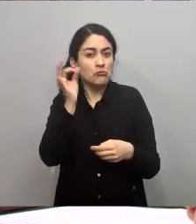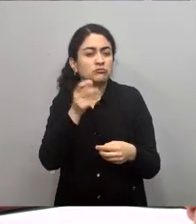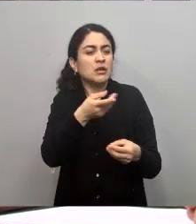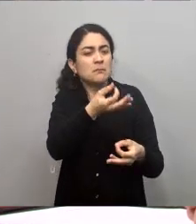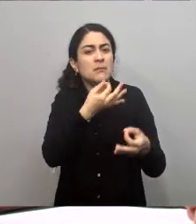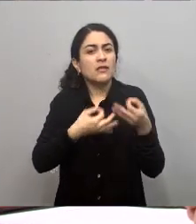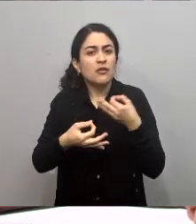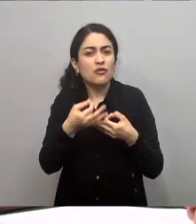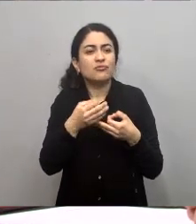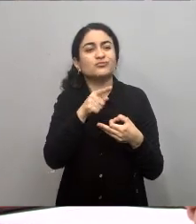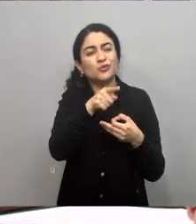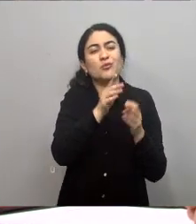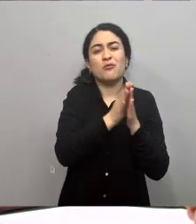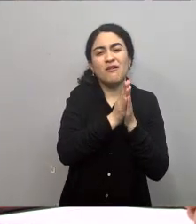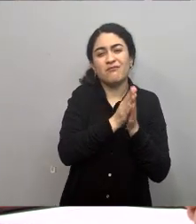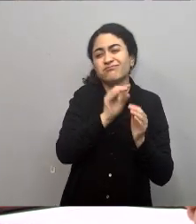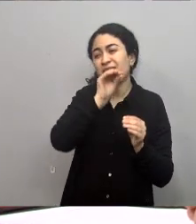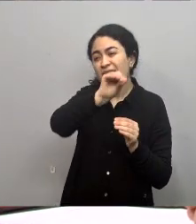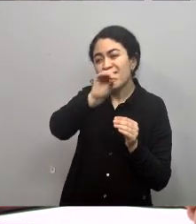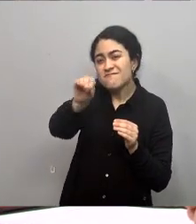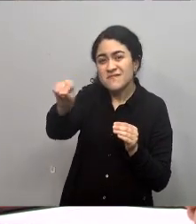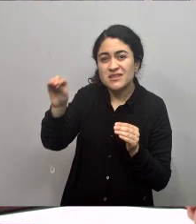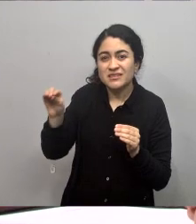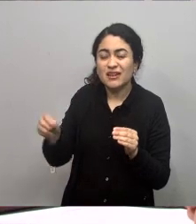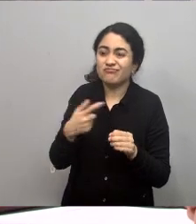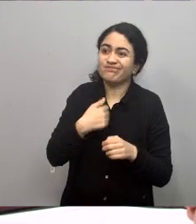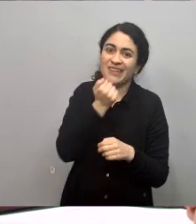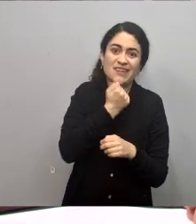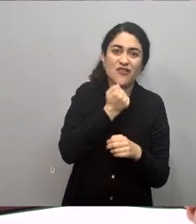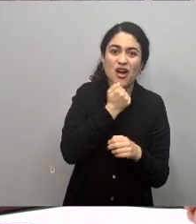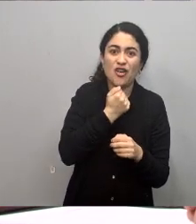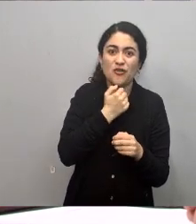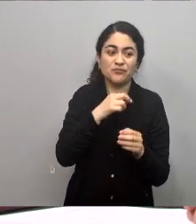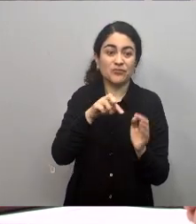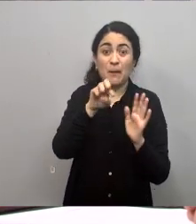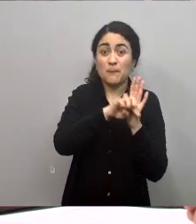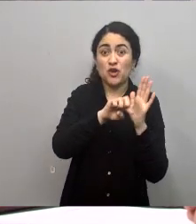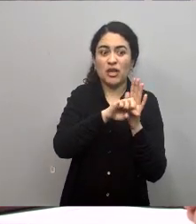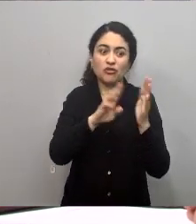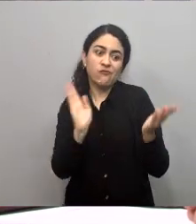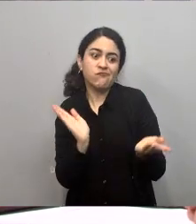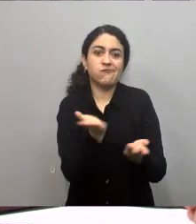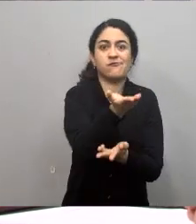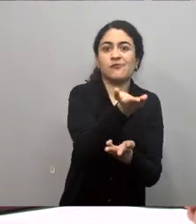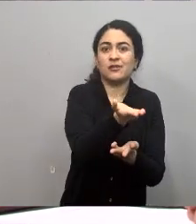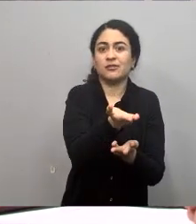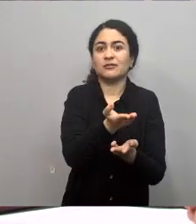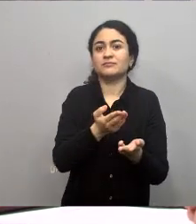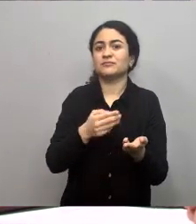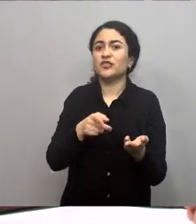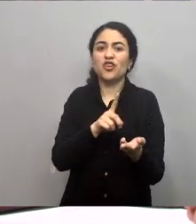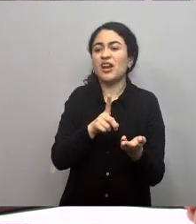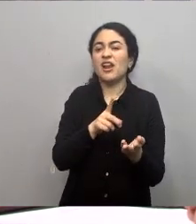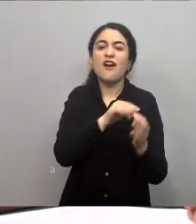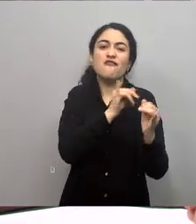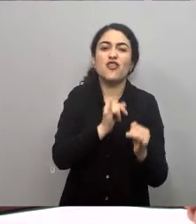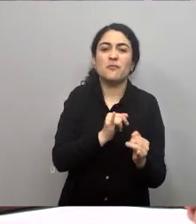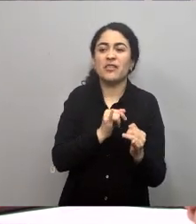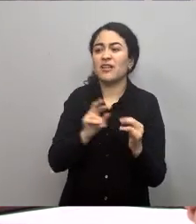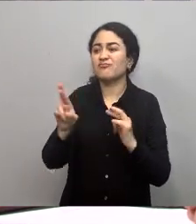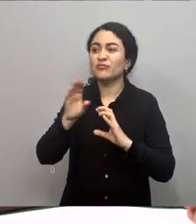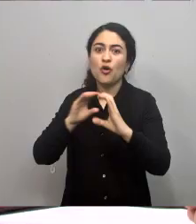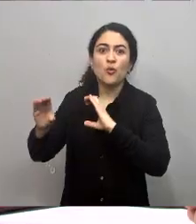hiciera presente al resto de los consejeros que se habían equivocado y que no era la forma para relacionarse con nosotros. Ya